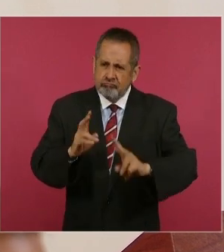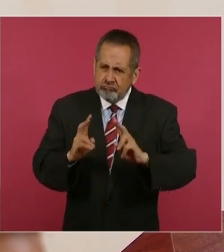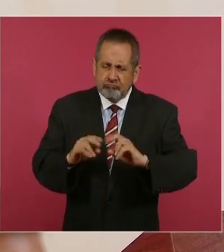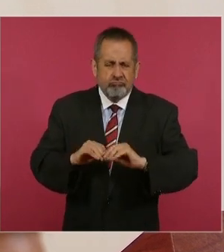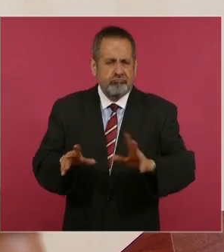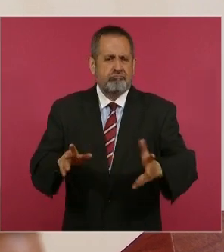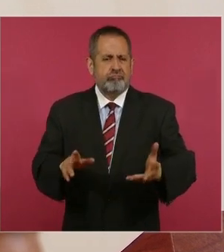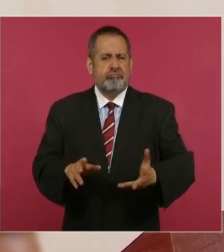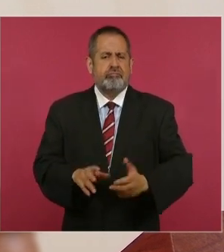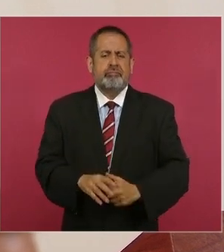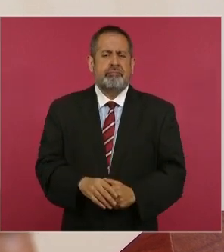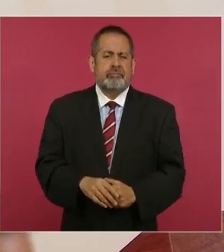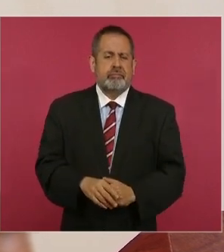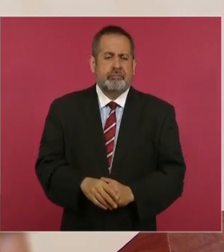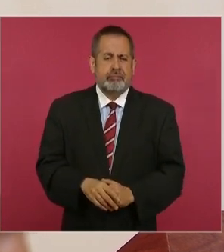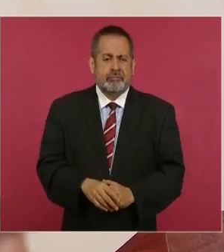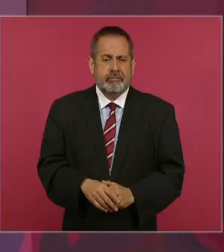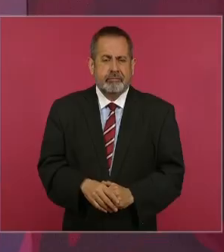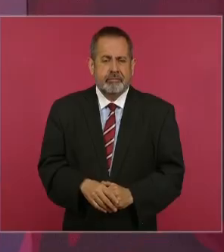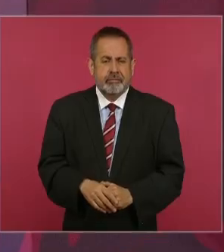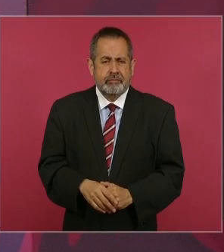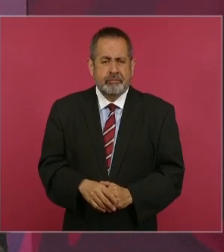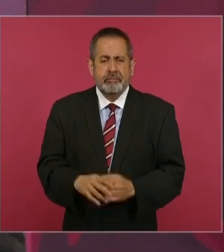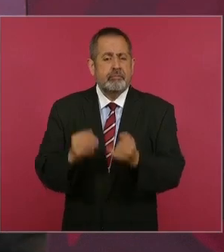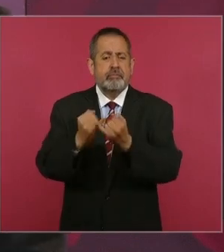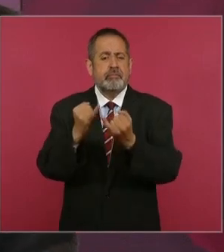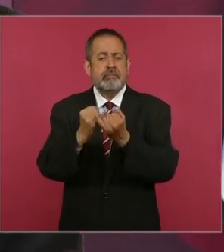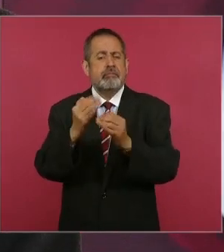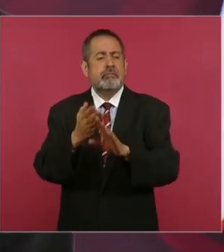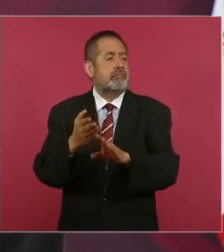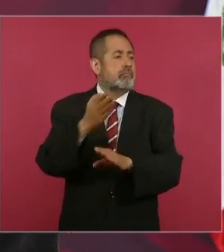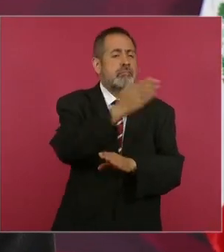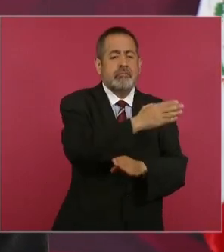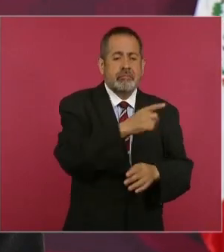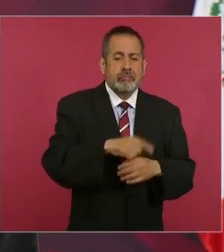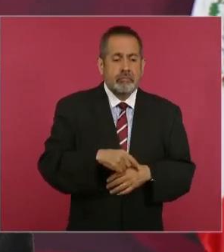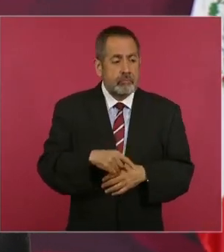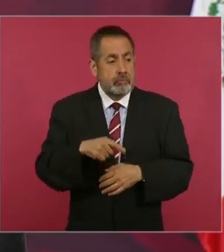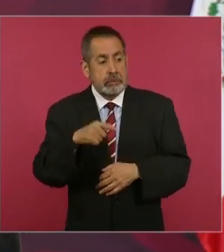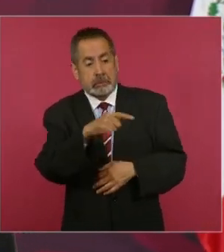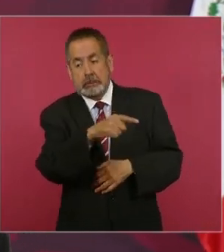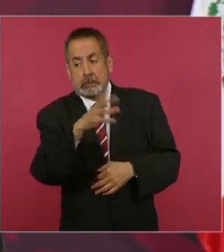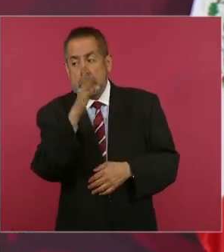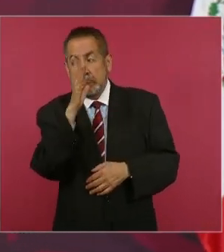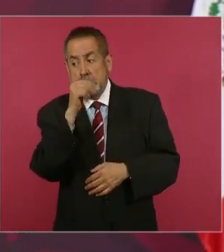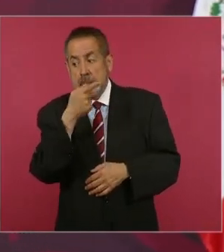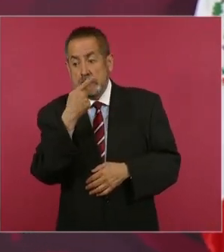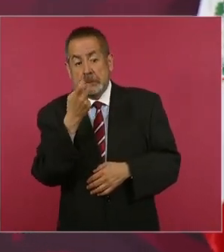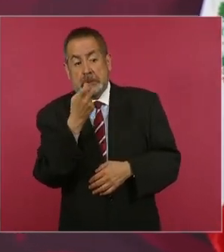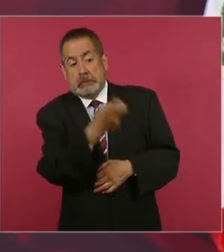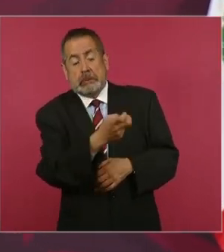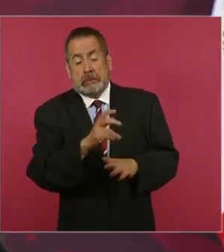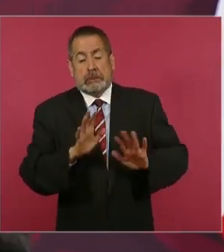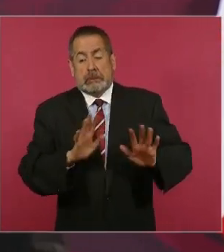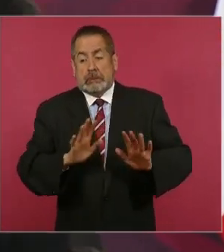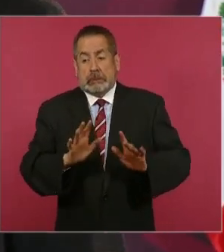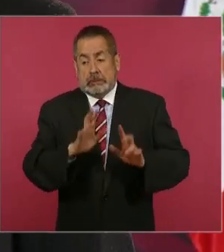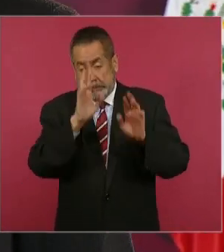eh que no sea como antes de que no se podía tocar al Intocable no